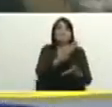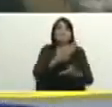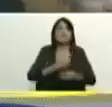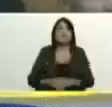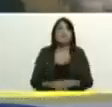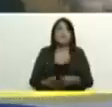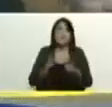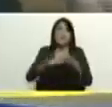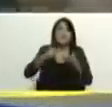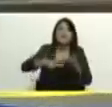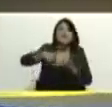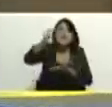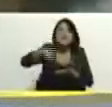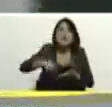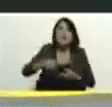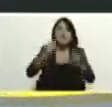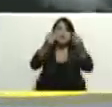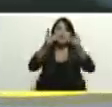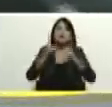Firmó un decreto